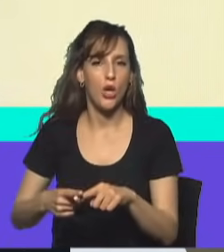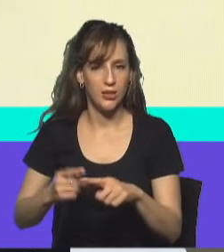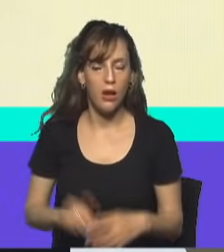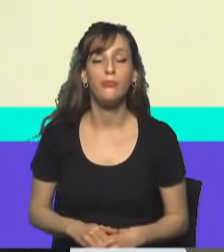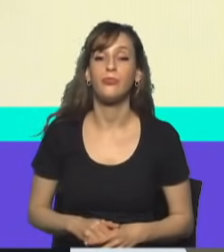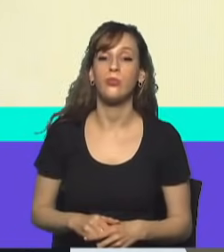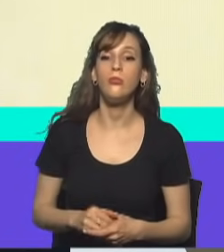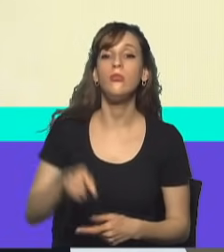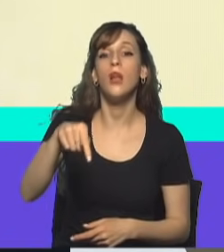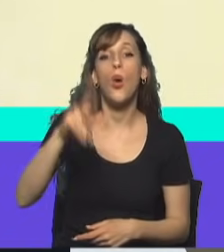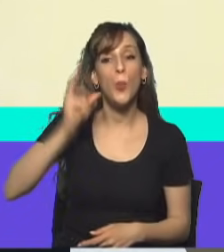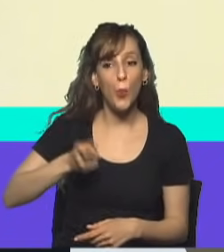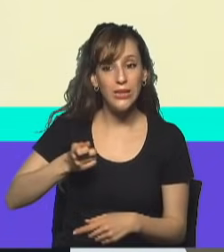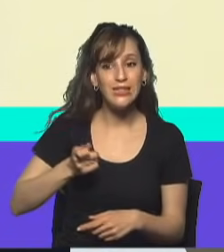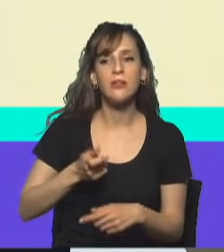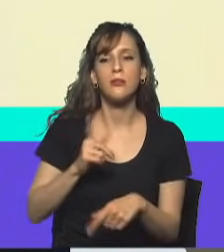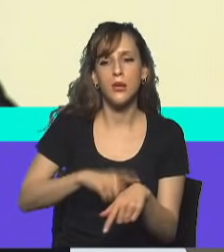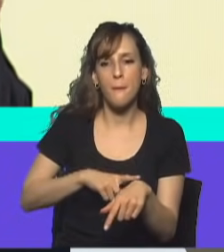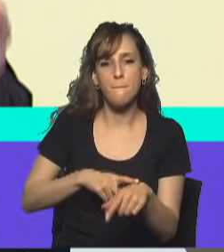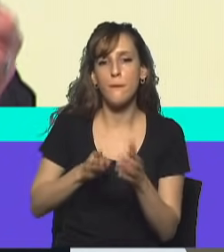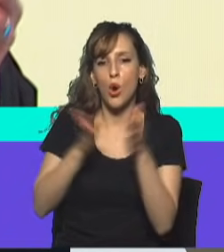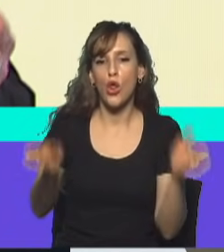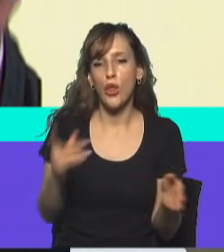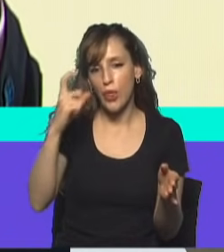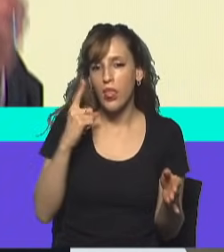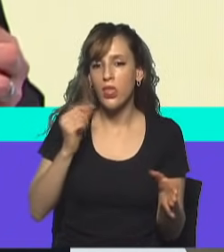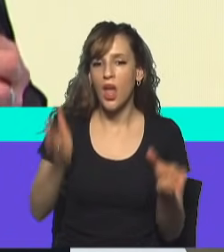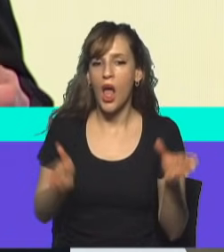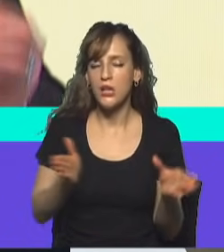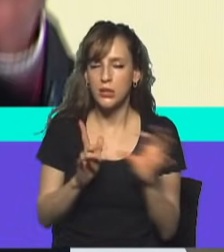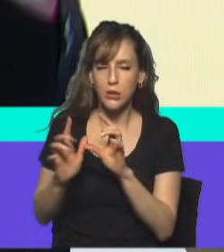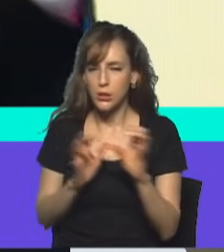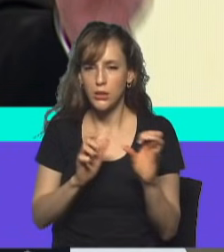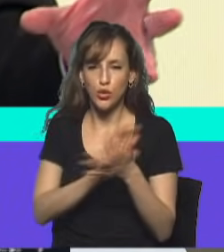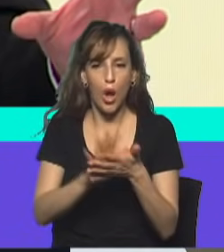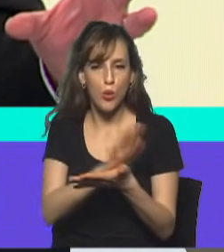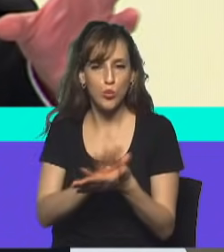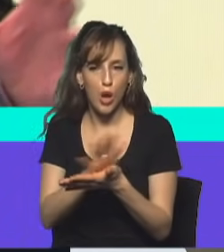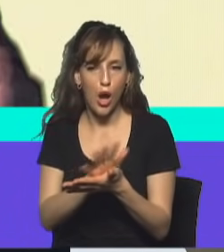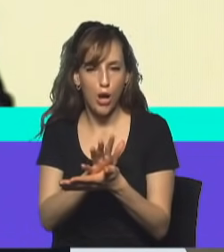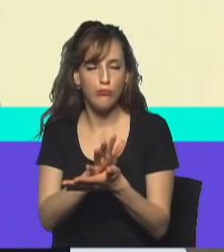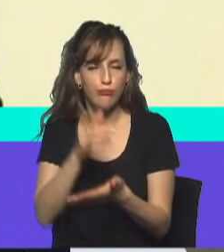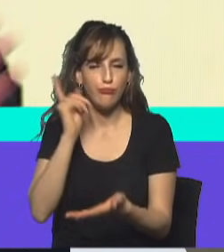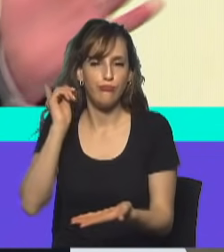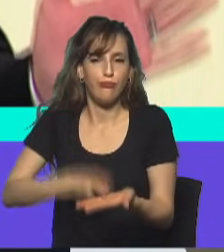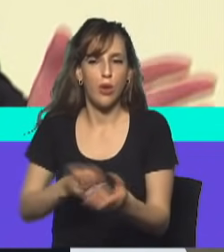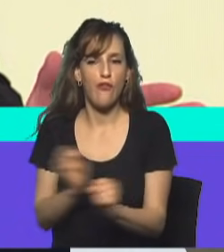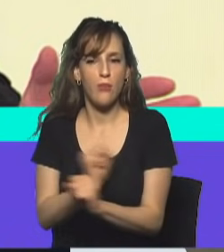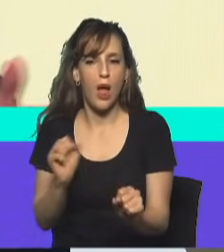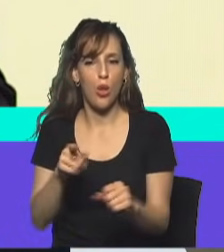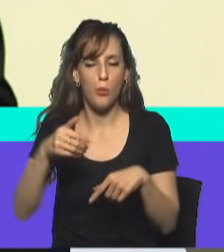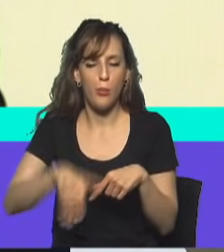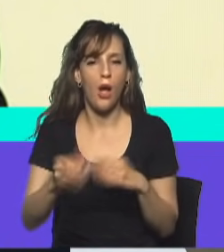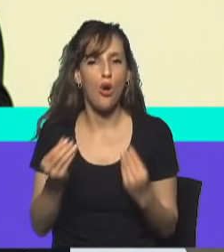para decidir la situación judicial de Mauricio Macri. ¿Exactamente 10 días o un poco más todavía? Por lo menos 10